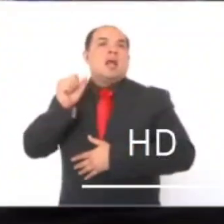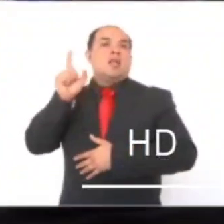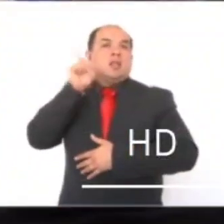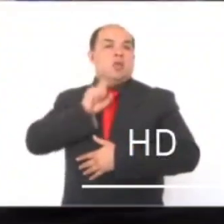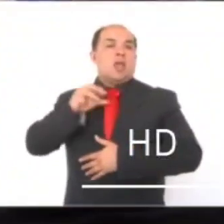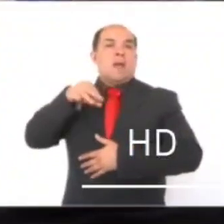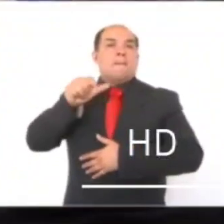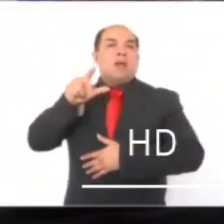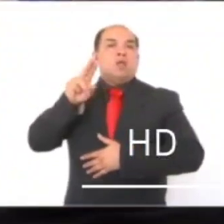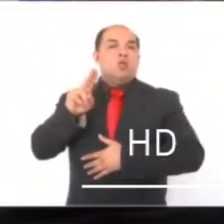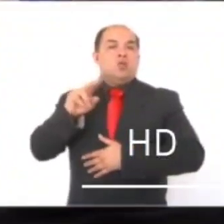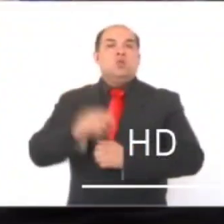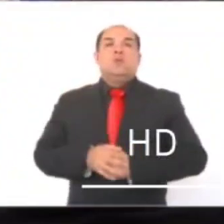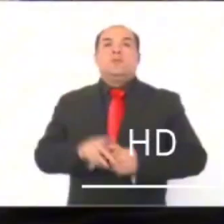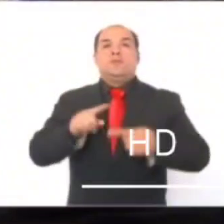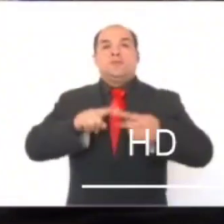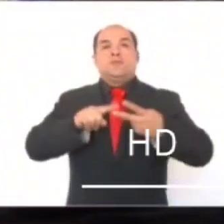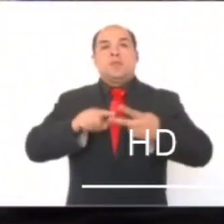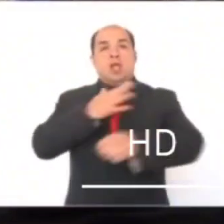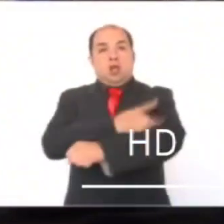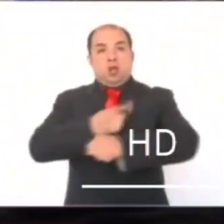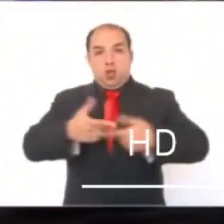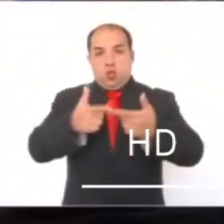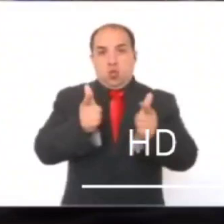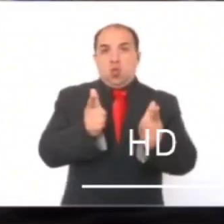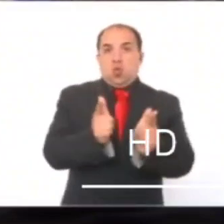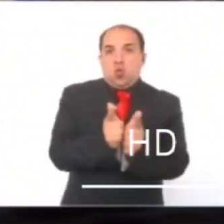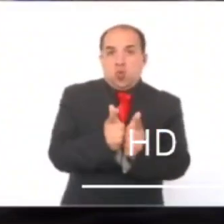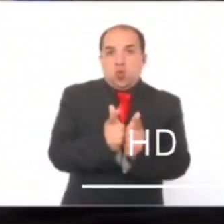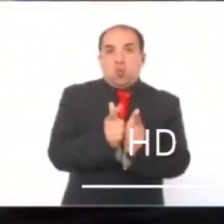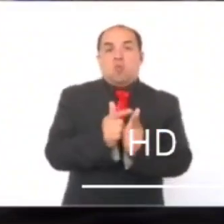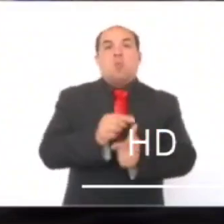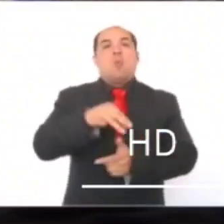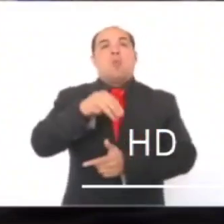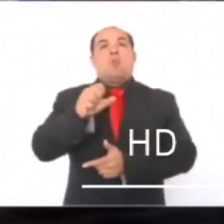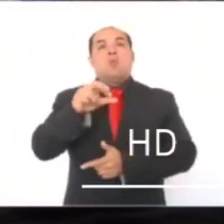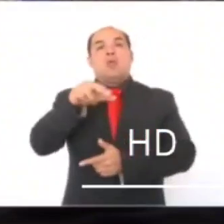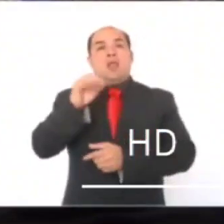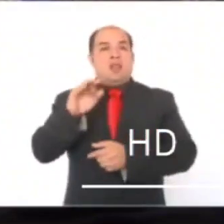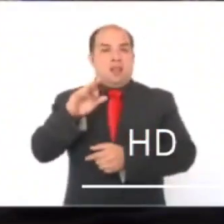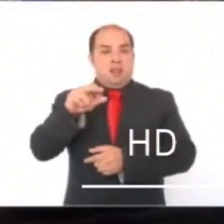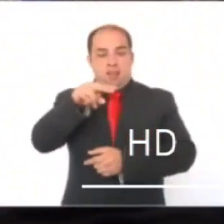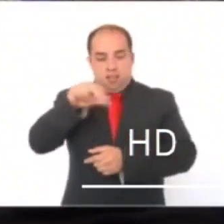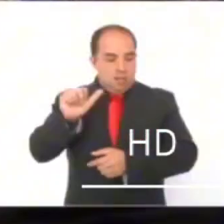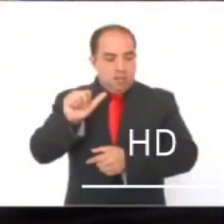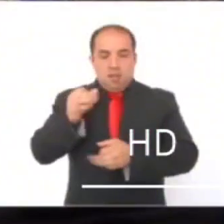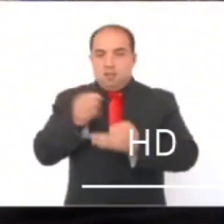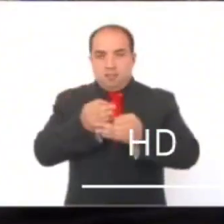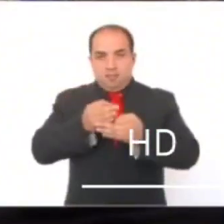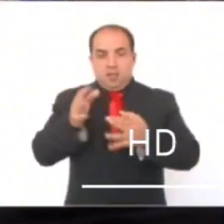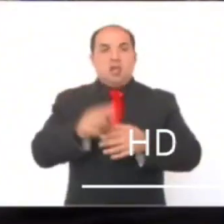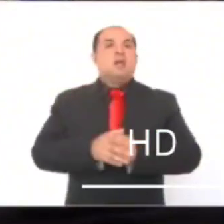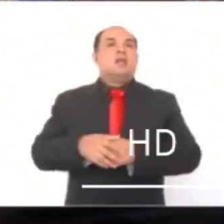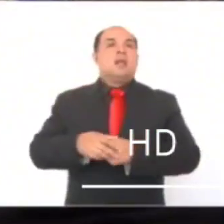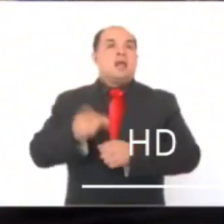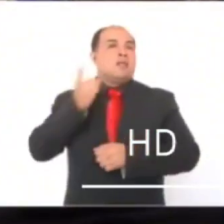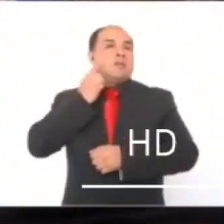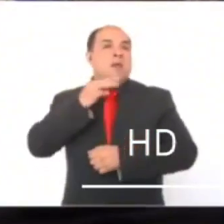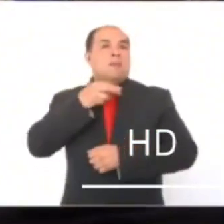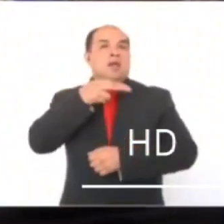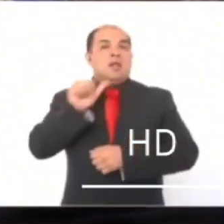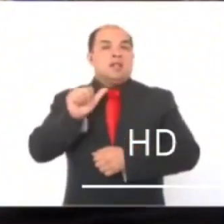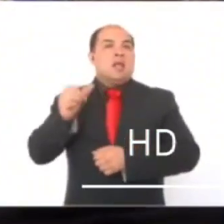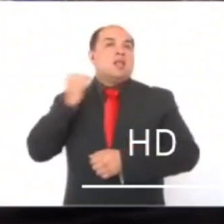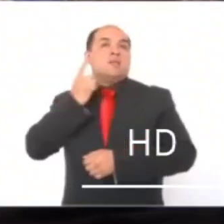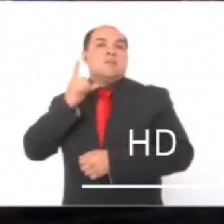gracias, a la coordinadora del grupo parlamentario de Morena, la diputada Marta Ávila, a la diputada Ana Francis